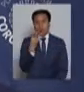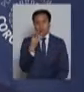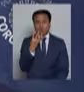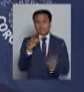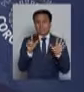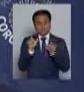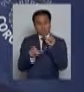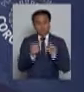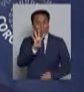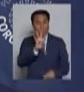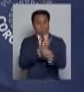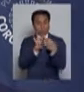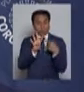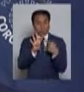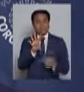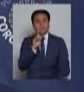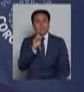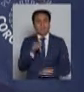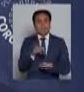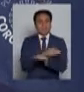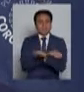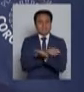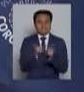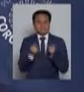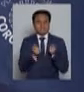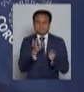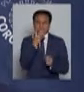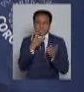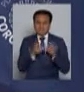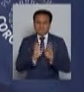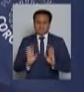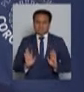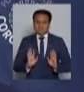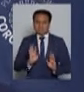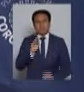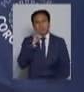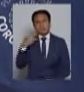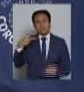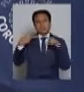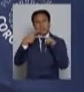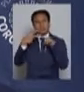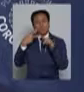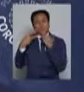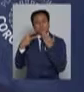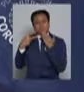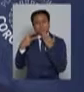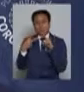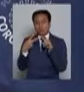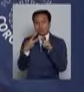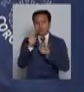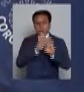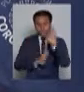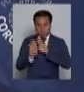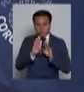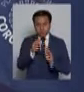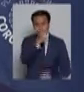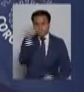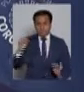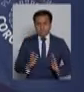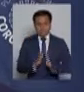7 casos fueron tratados ante el manejo compasivo. Y, como segundo, también sí se tomarán otros resguardos durante Semana